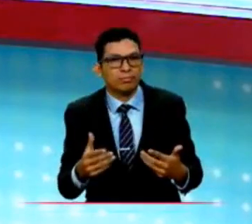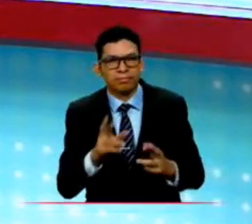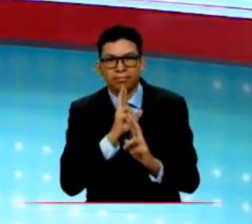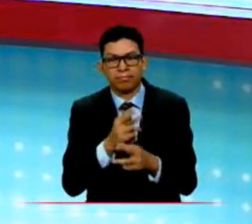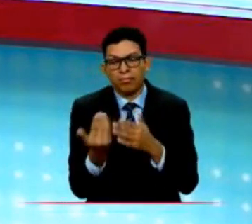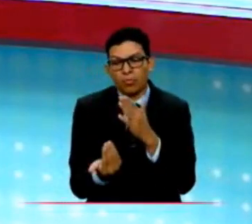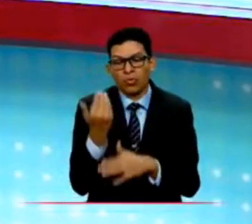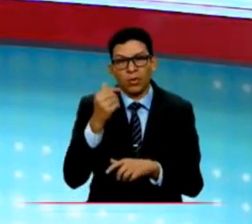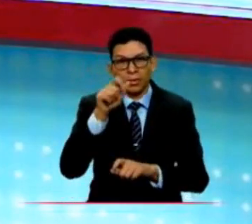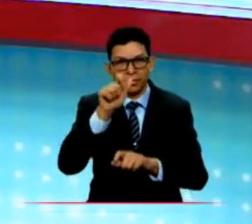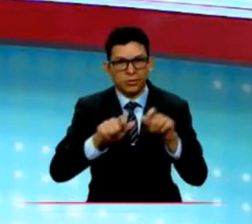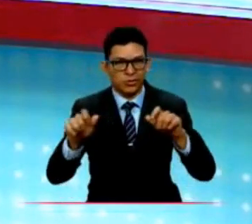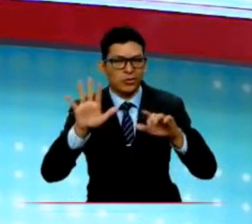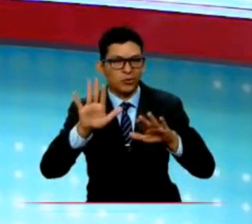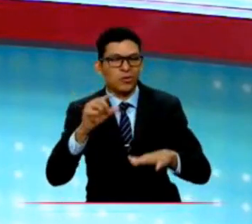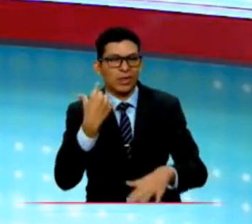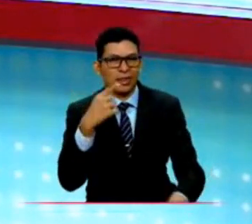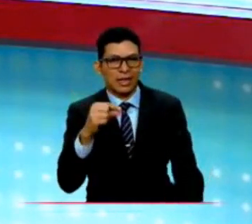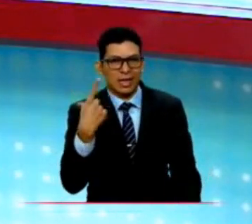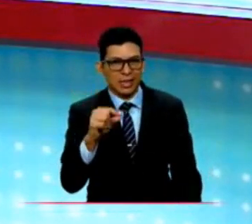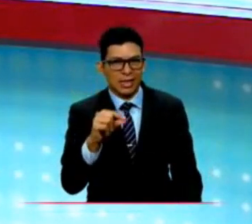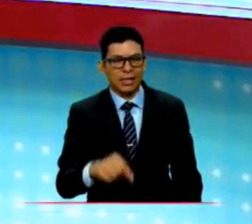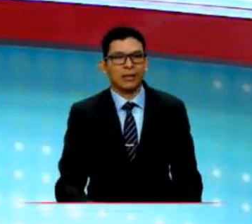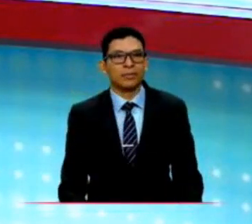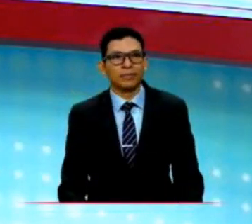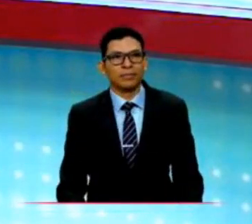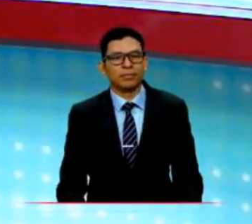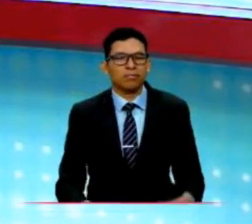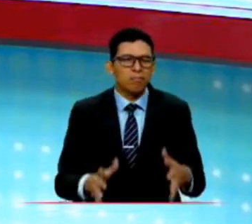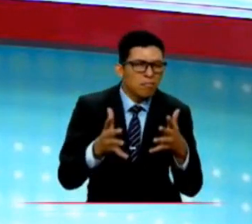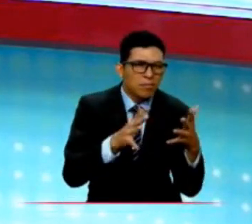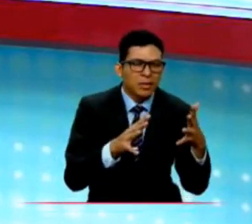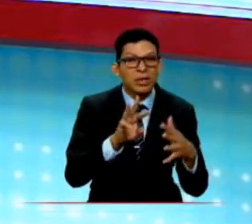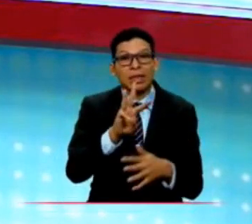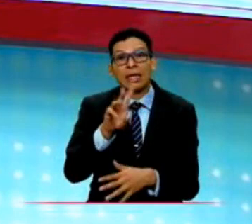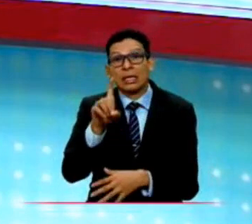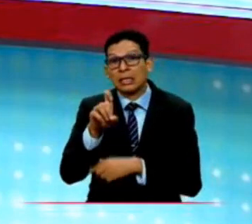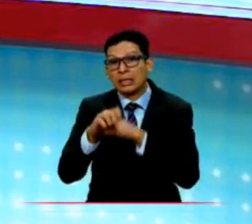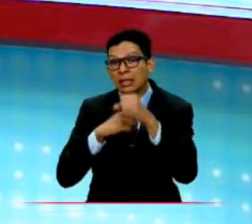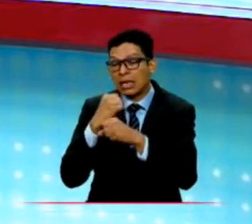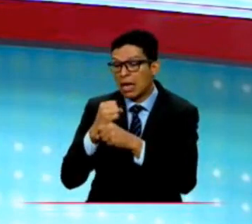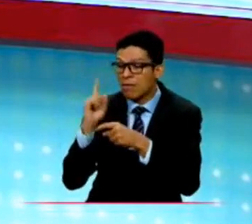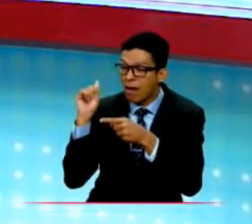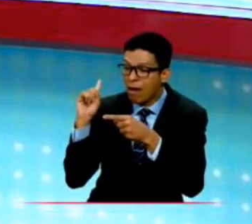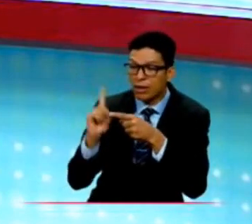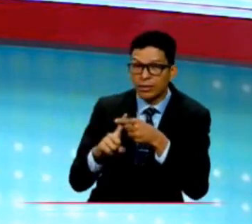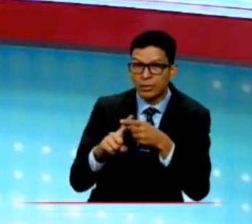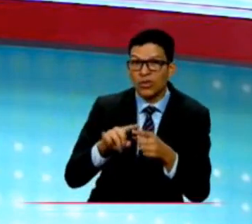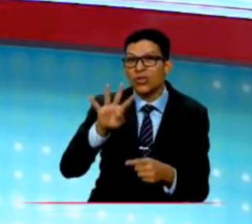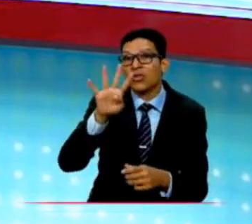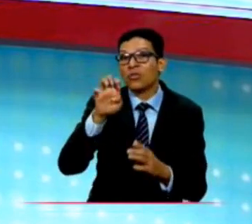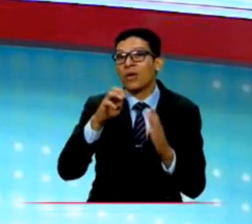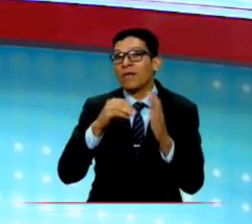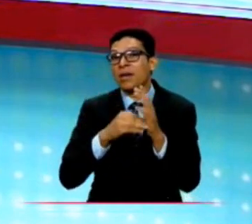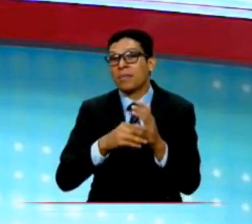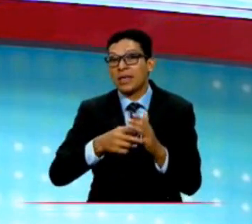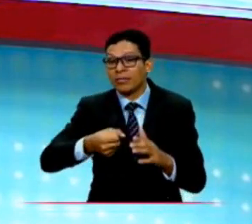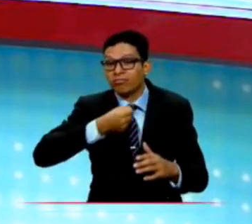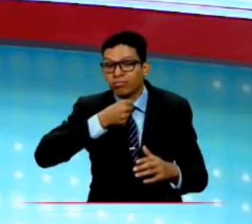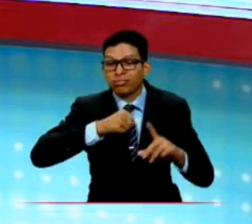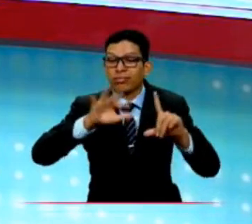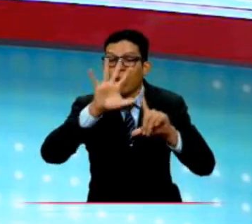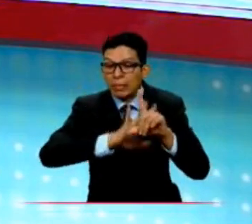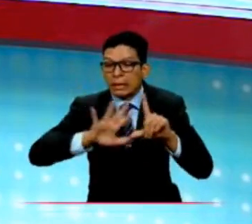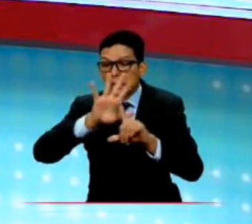a las nuevas audiencias digitales. Con una trayectoria cercana a los 36 años, y 9.000 emisiones, escuchen bien,